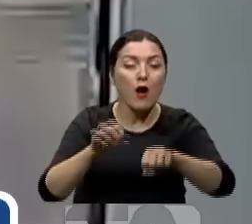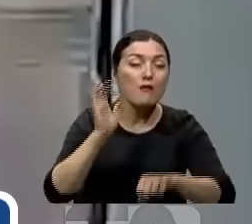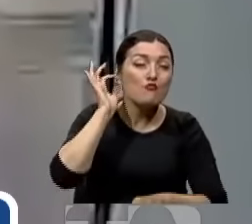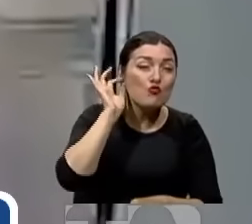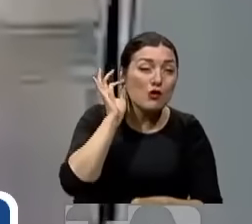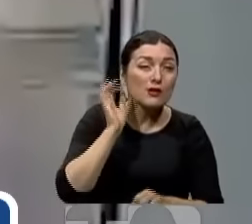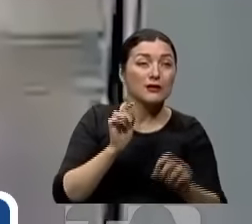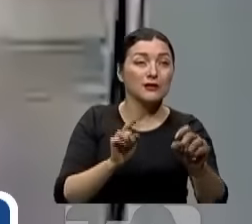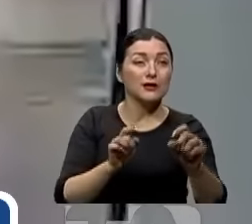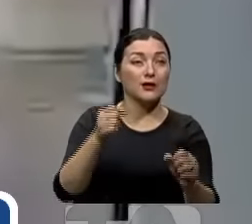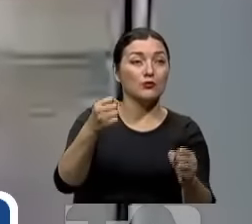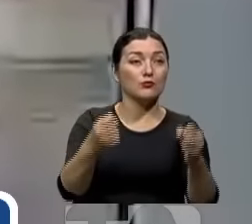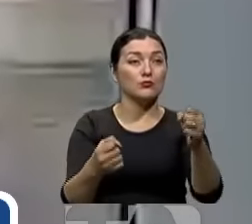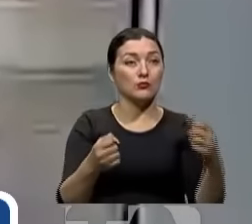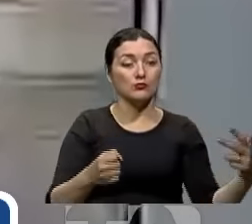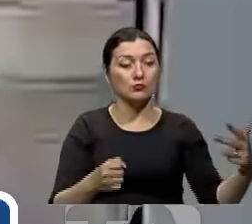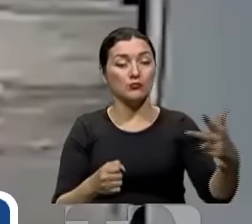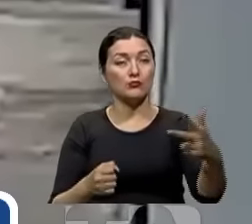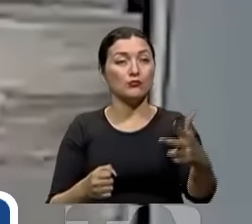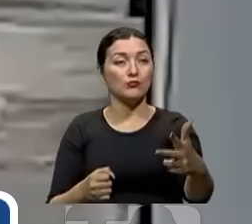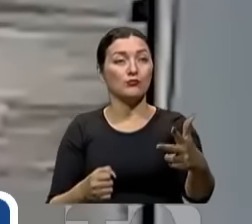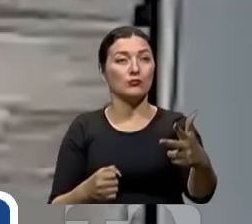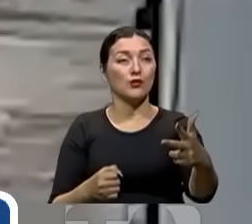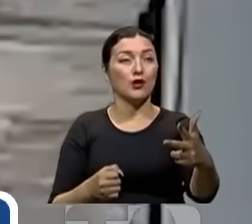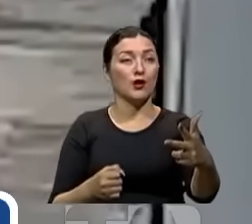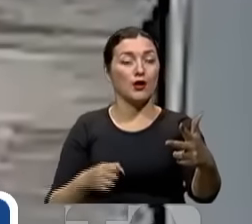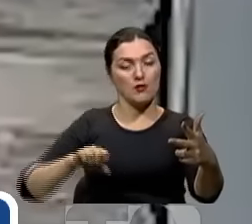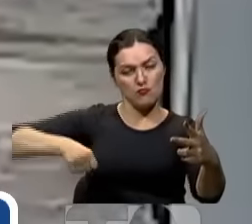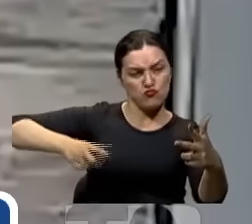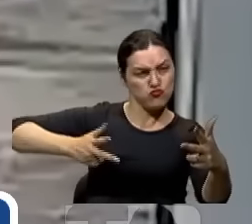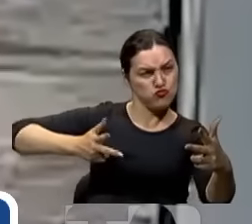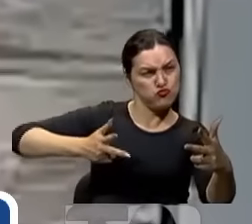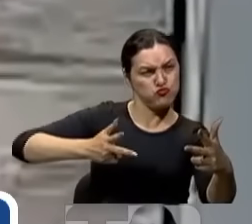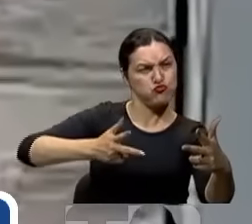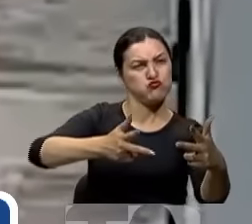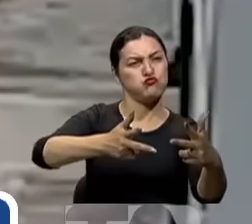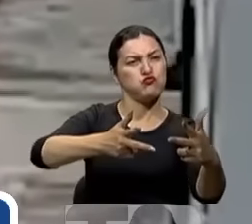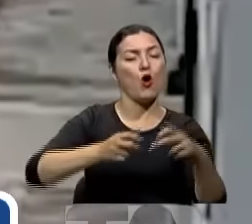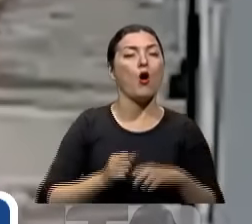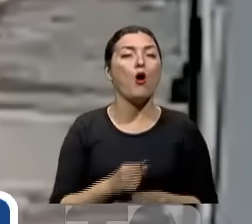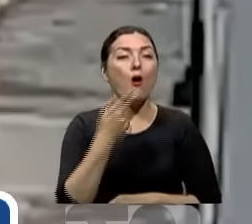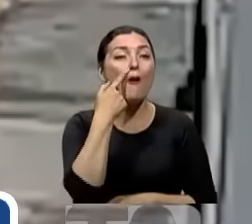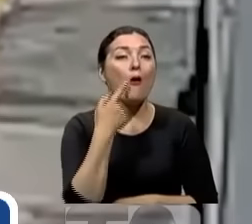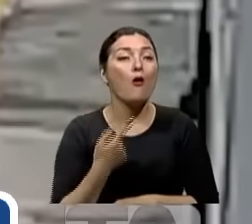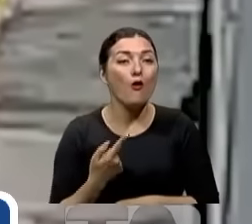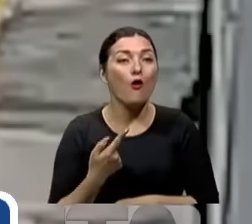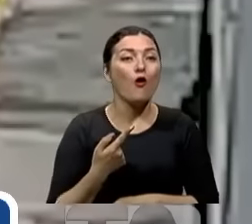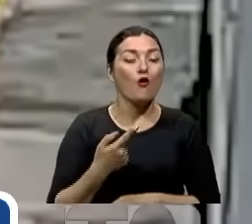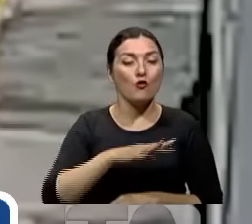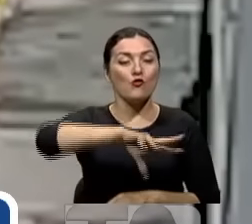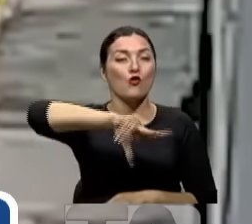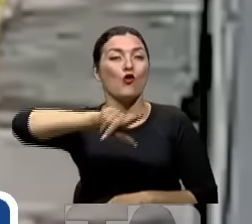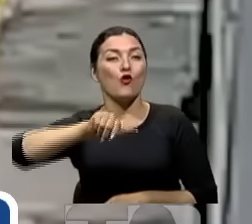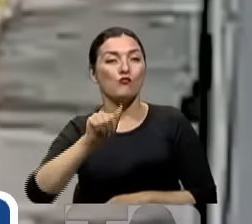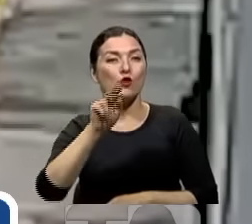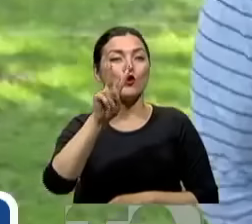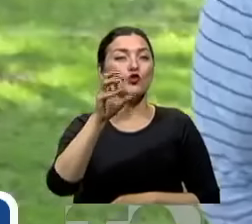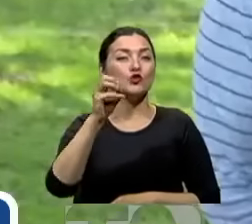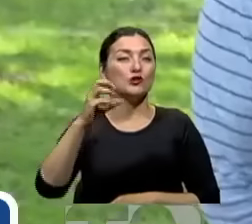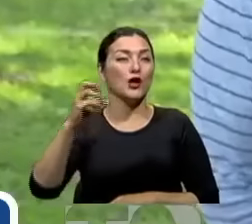cuando estacionaba su vehículo. Los vecinos de la zona comentan que los delincuentes se llevaron $200 en